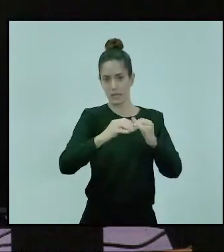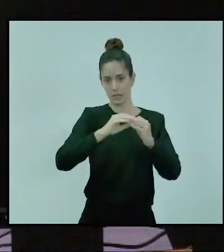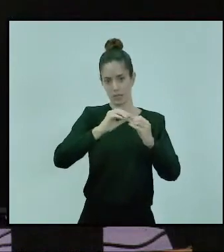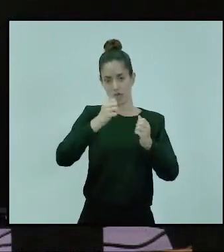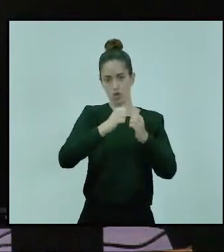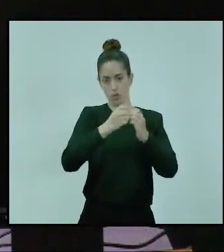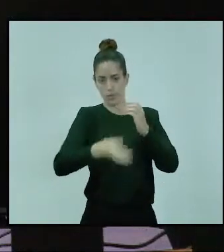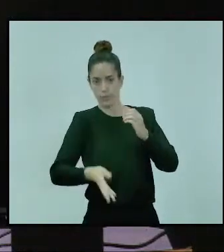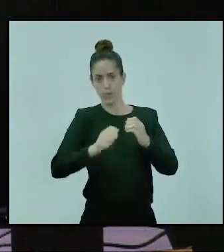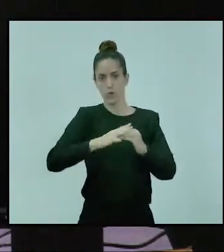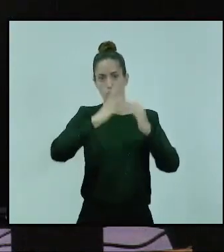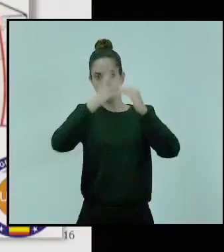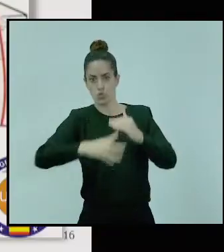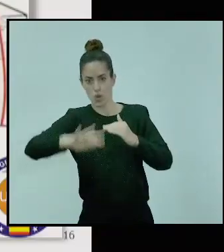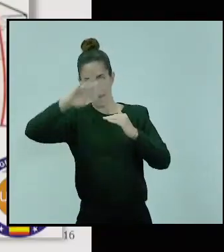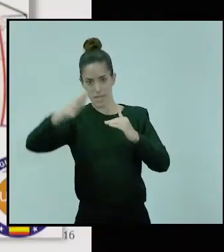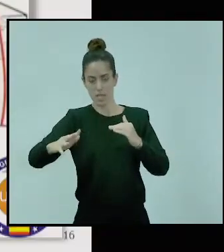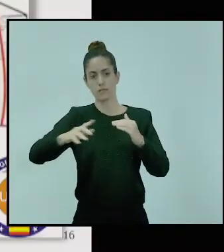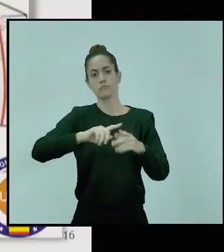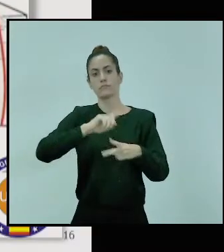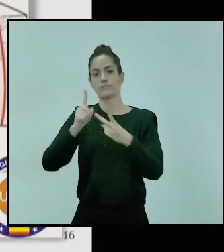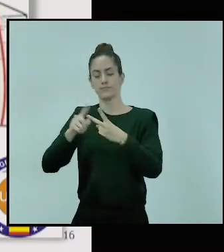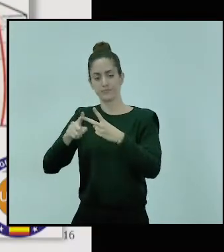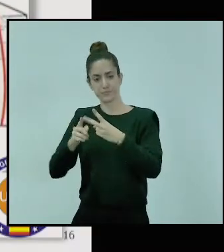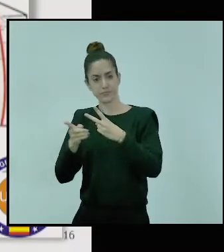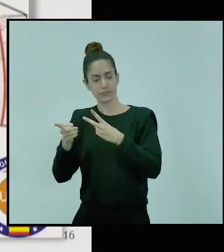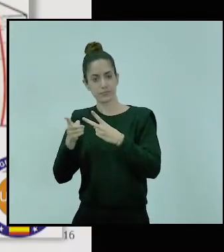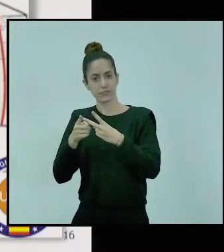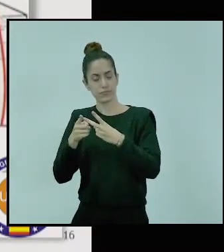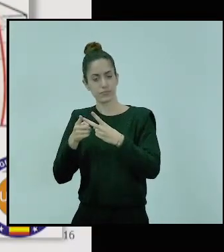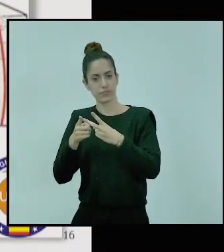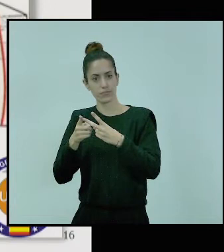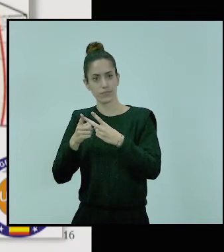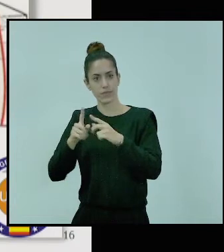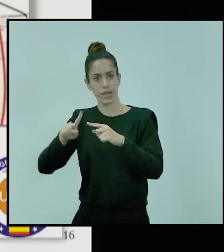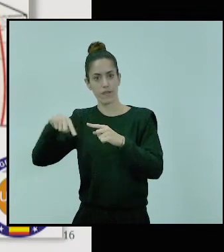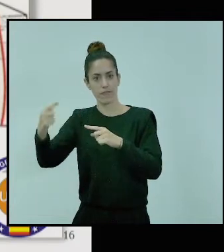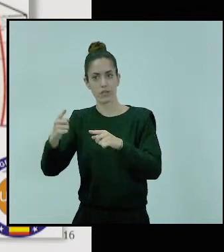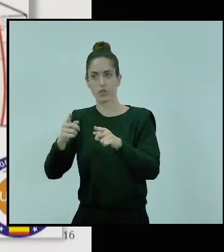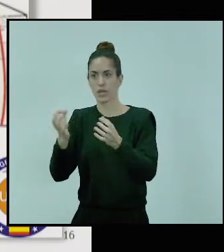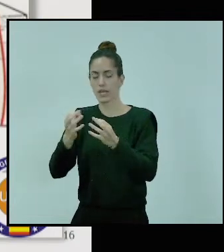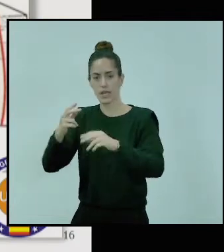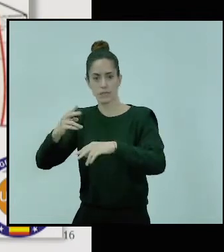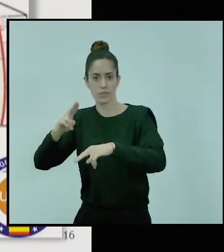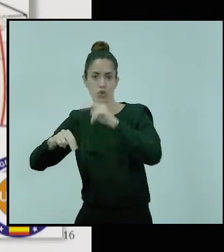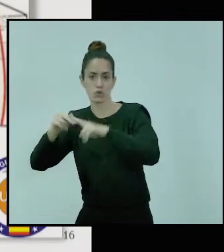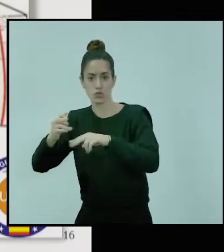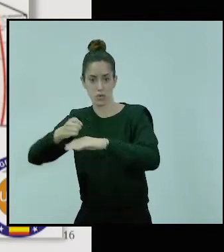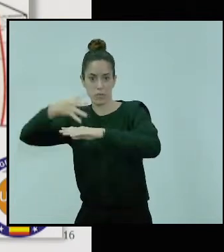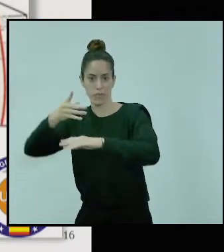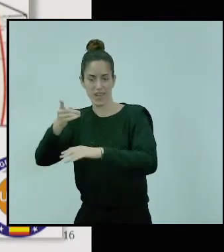de rocas, un tsunami. Y por otro lado, se producen efectos en las construcciones que